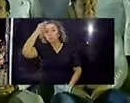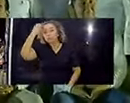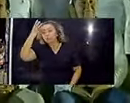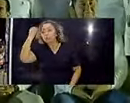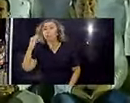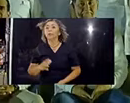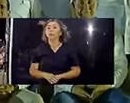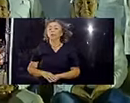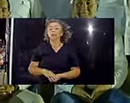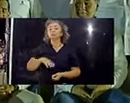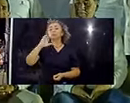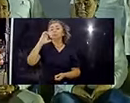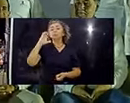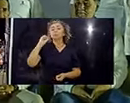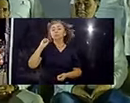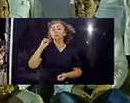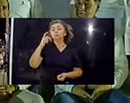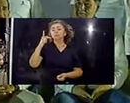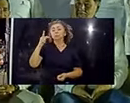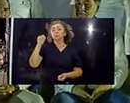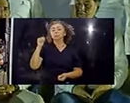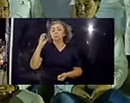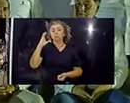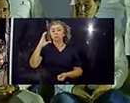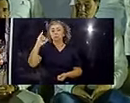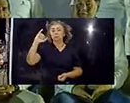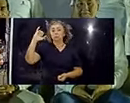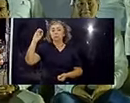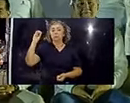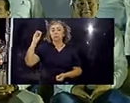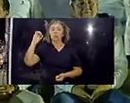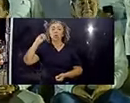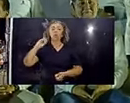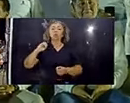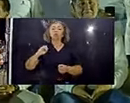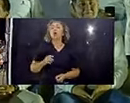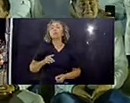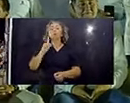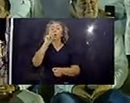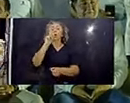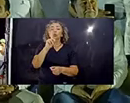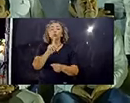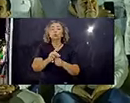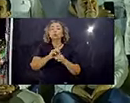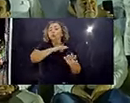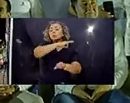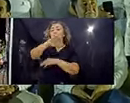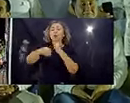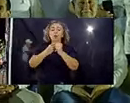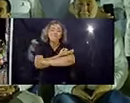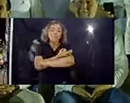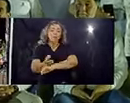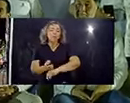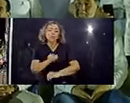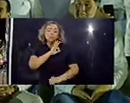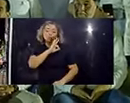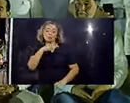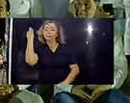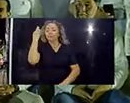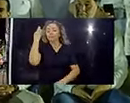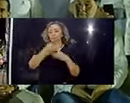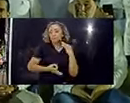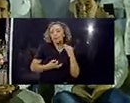bellísimos grandes en donde todas las familias puedan ir a terminar la escuela a